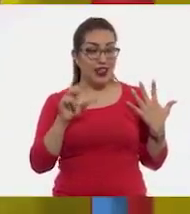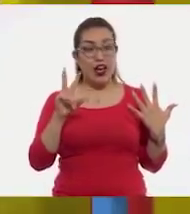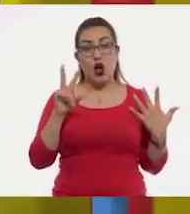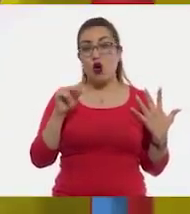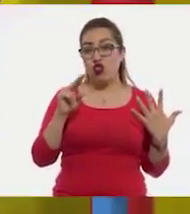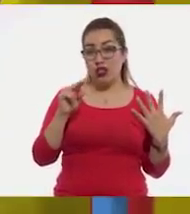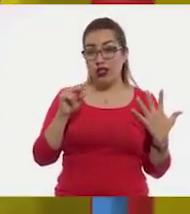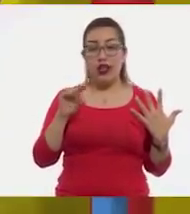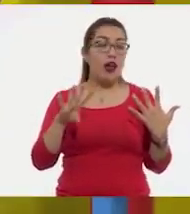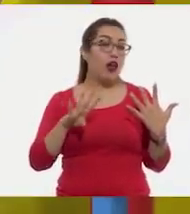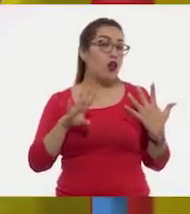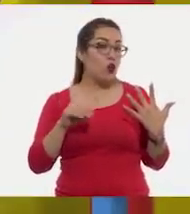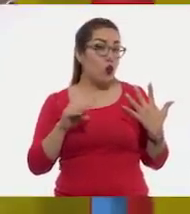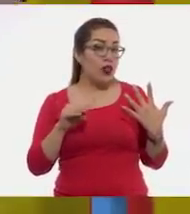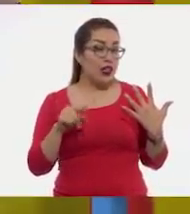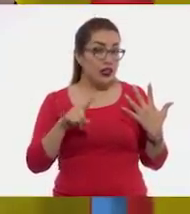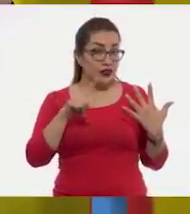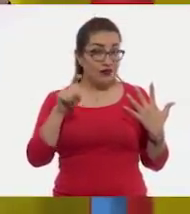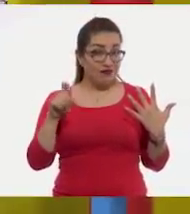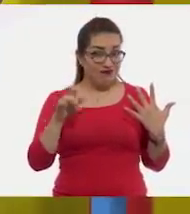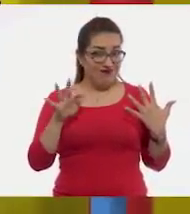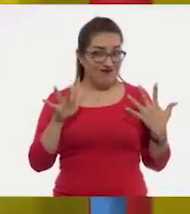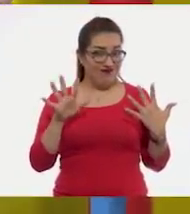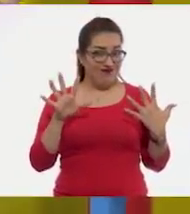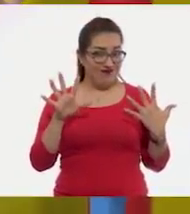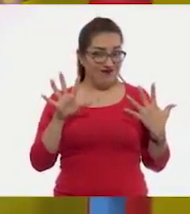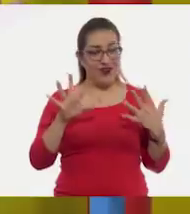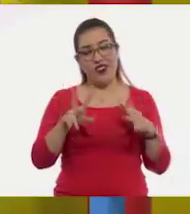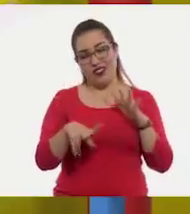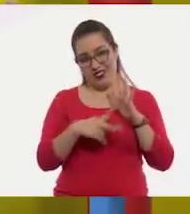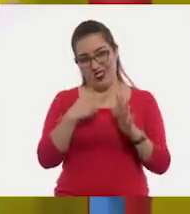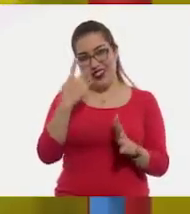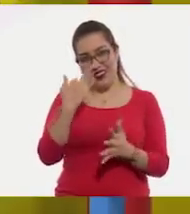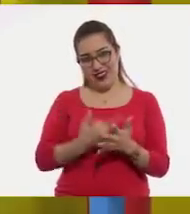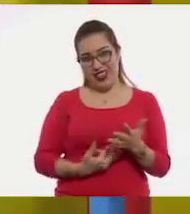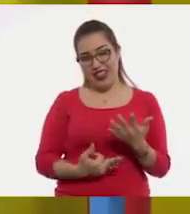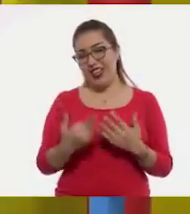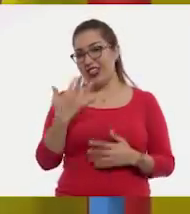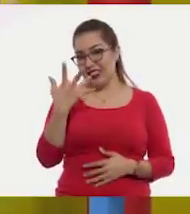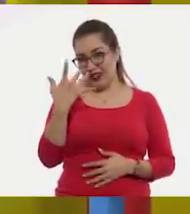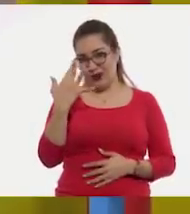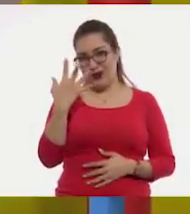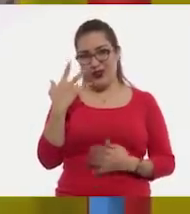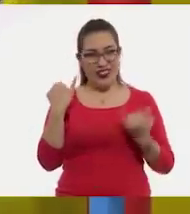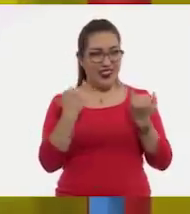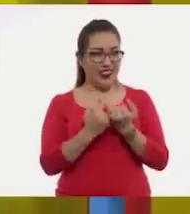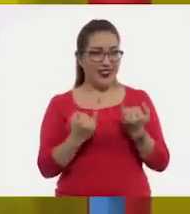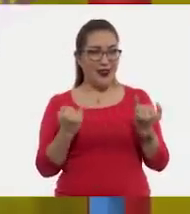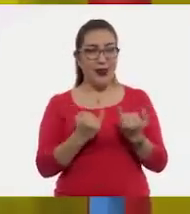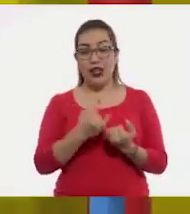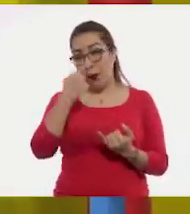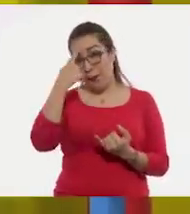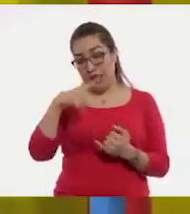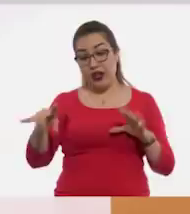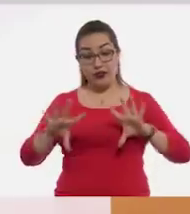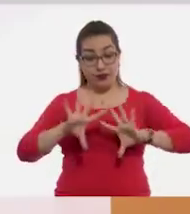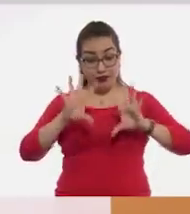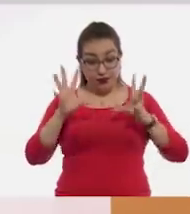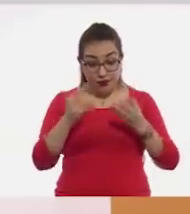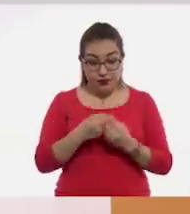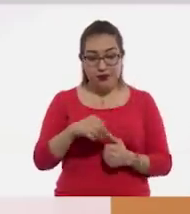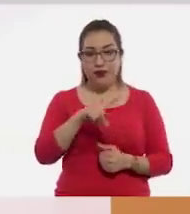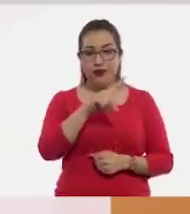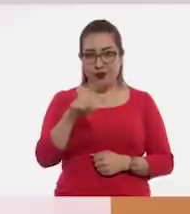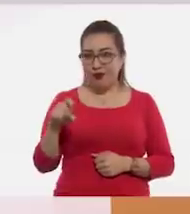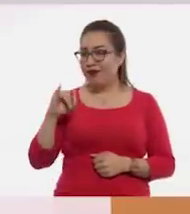80, 90 y 100. Claro, otras 5 decenas más para llegar al 100. Muy bien. ¿Qué te